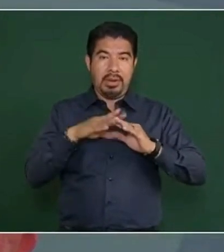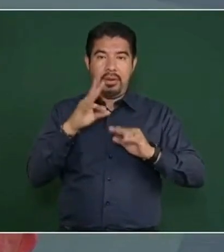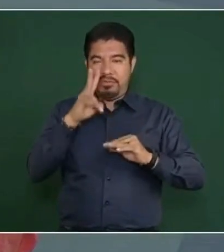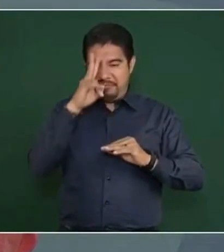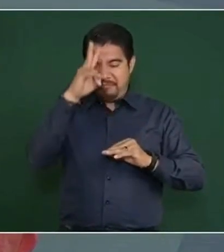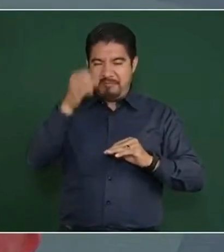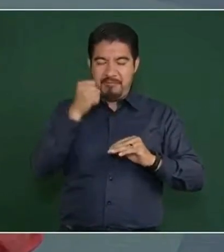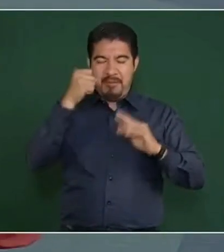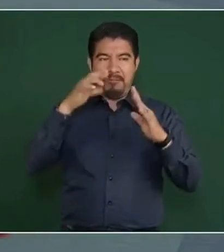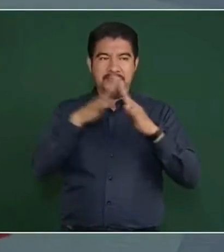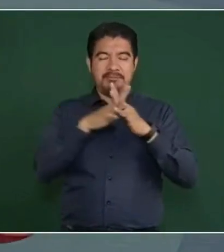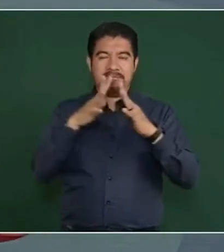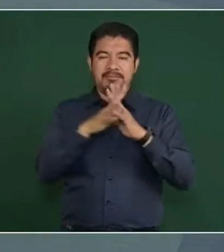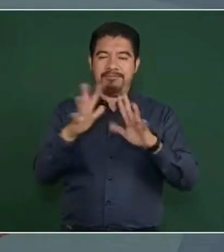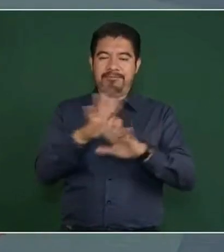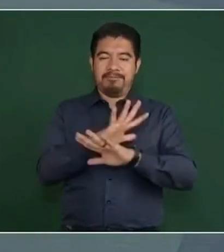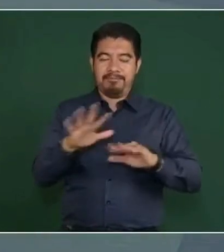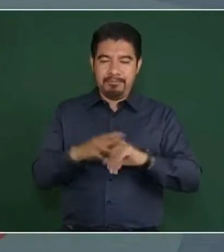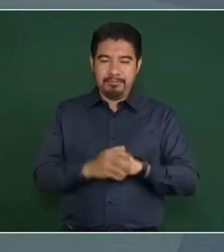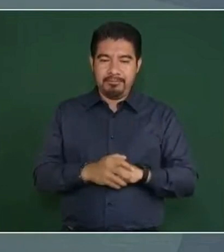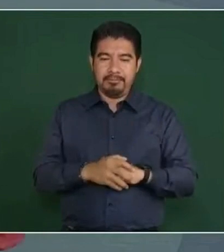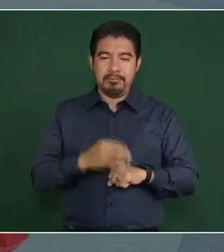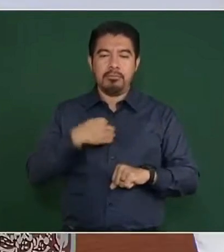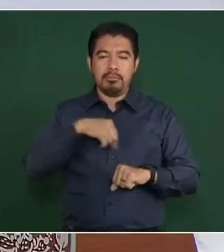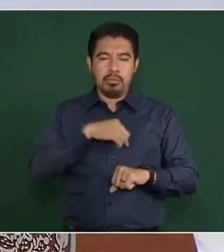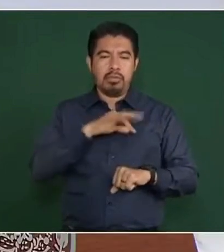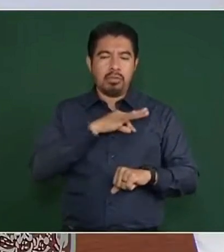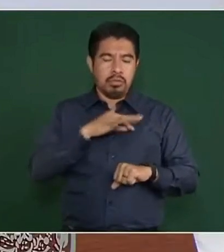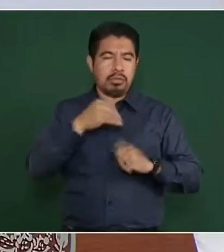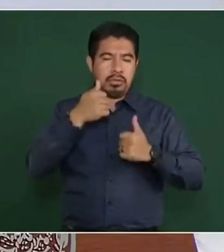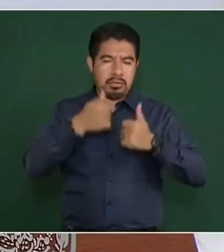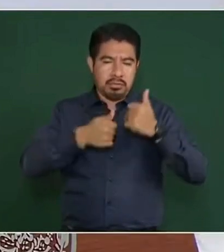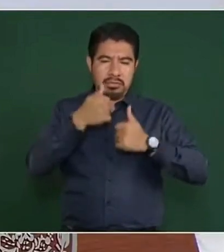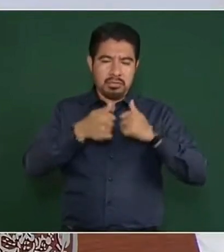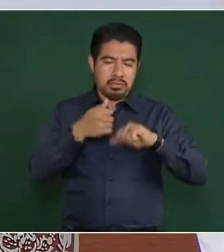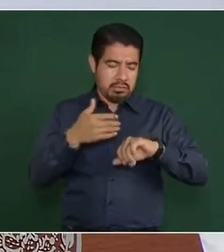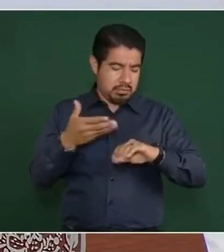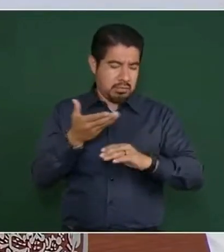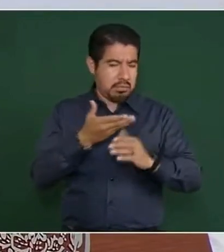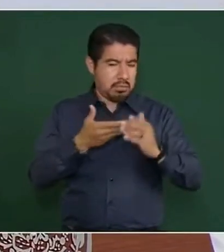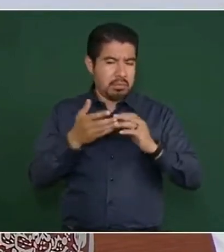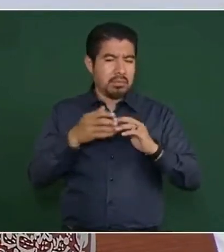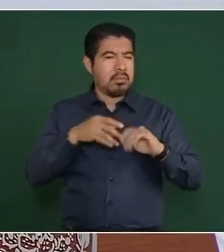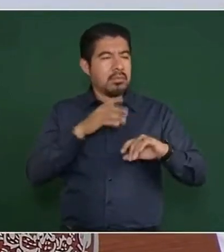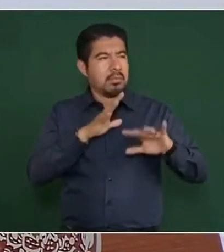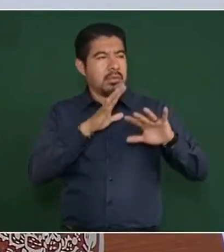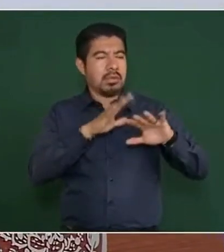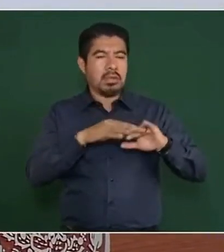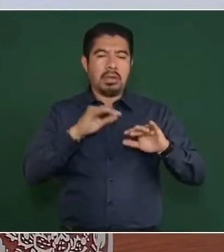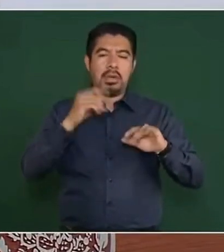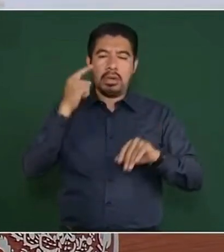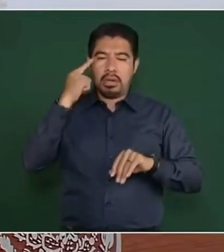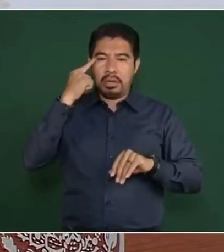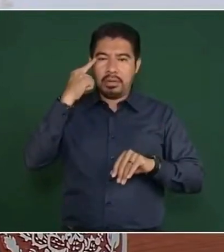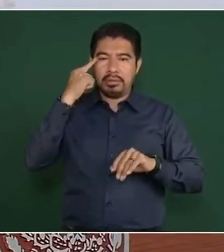fuerza. Entonces, podemos competir en buena lid con Asia, que es lo que estamos planteando,